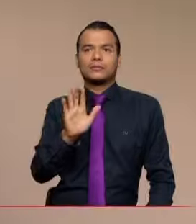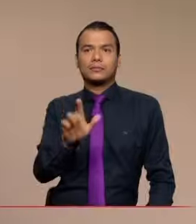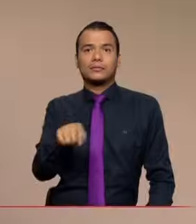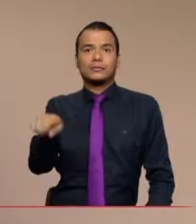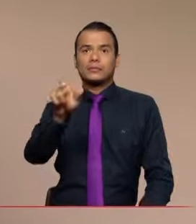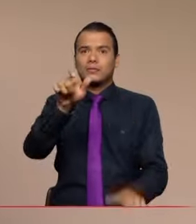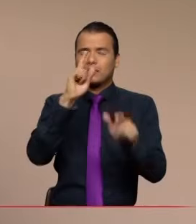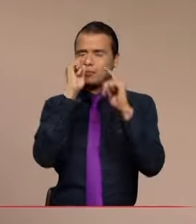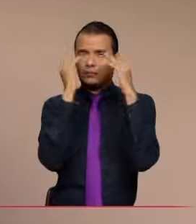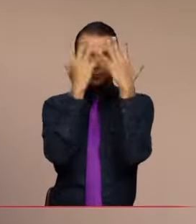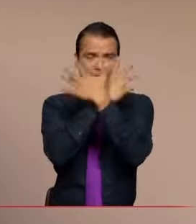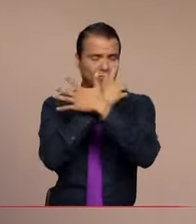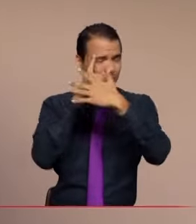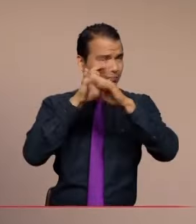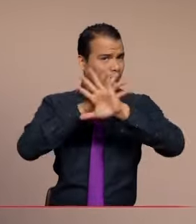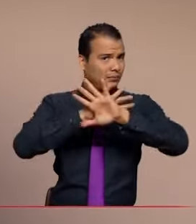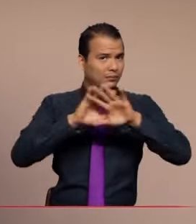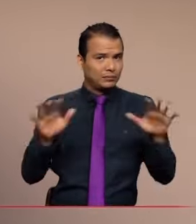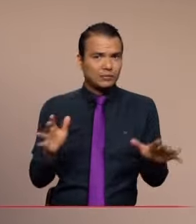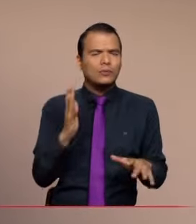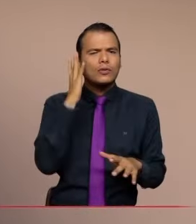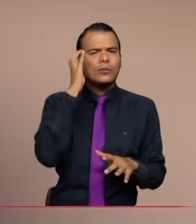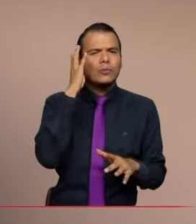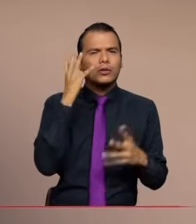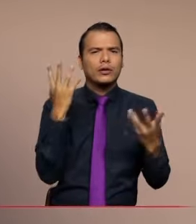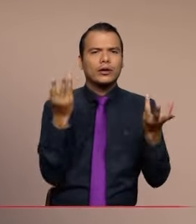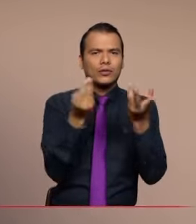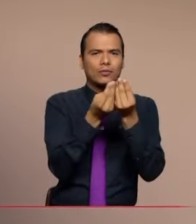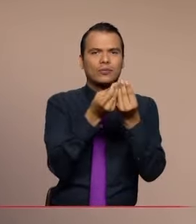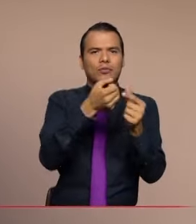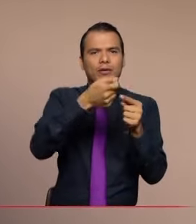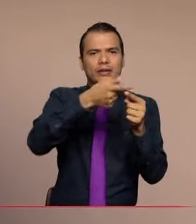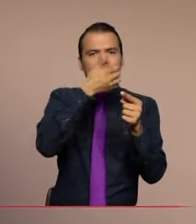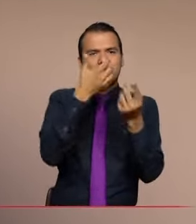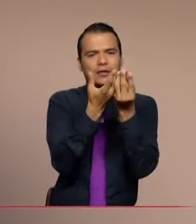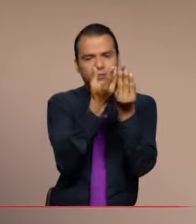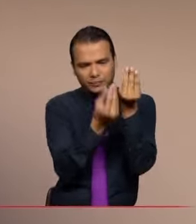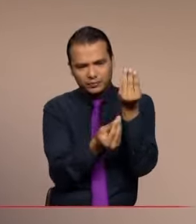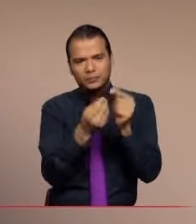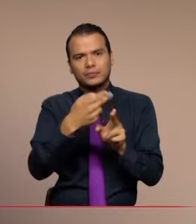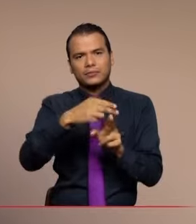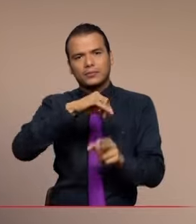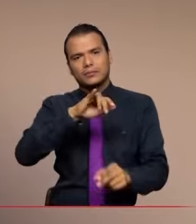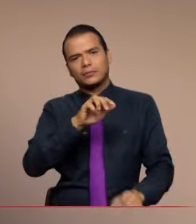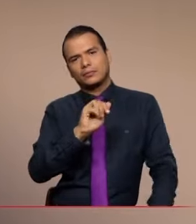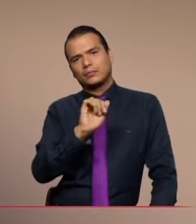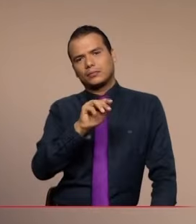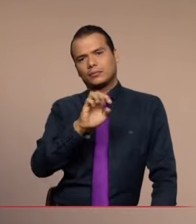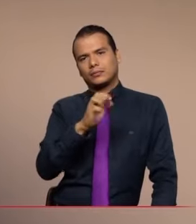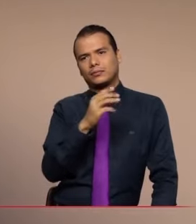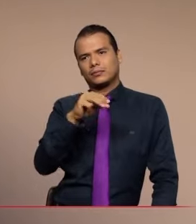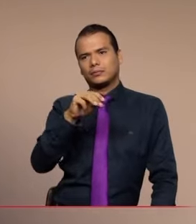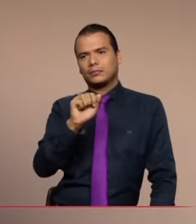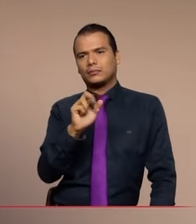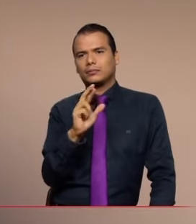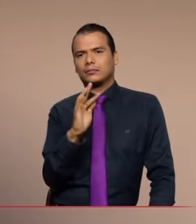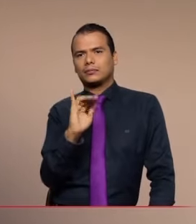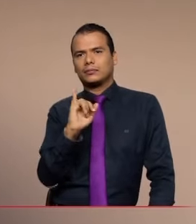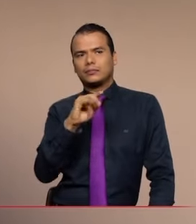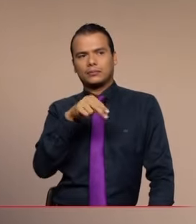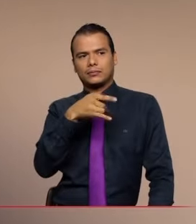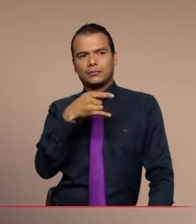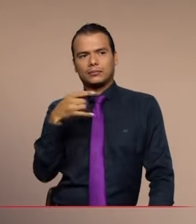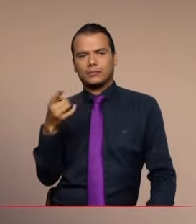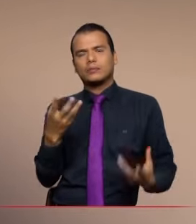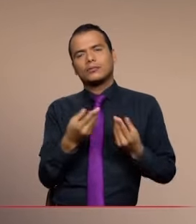que integrantes de las disidencias Jaime Martínez atacaran al ejército cuando los uniformados dejaban el cuerpo de un militar asesinado en